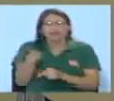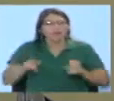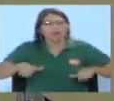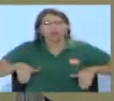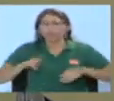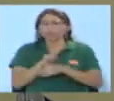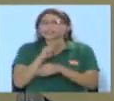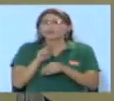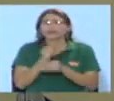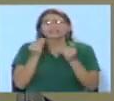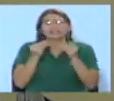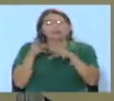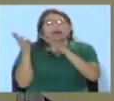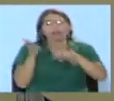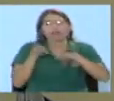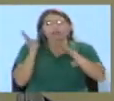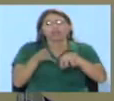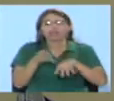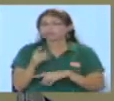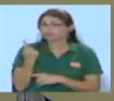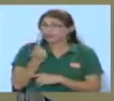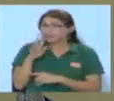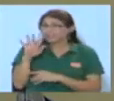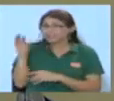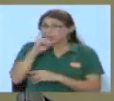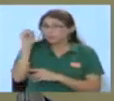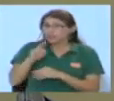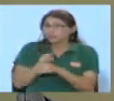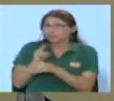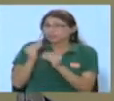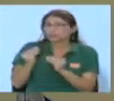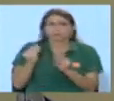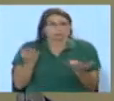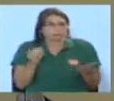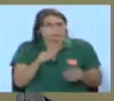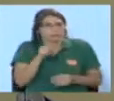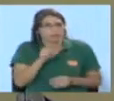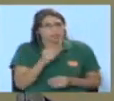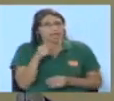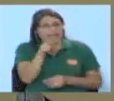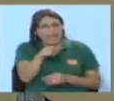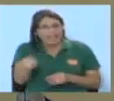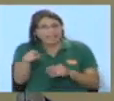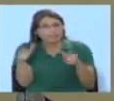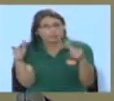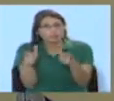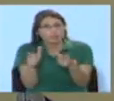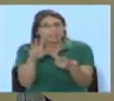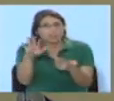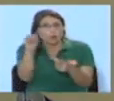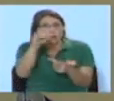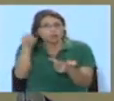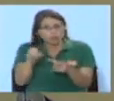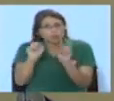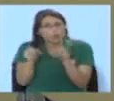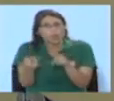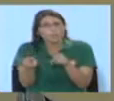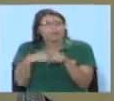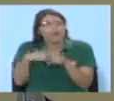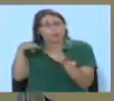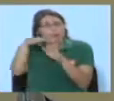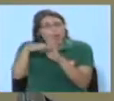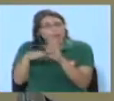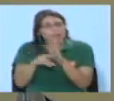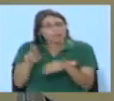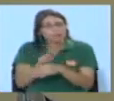alto consumo de datos? Ajá, sí, es solo un 5%. ¿Sí? Claro, entonces yo ese 5% podría aplicarle políticas de uso justo. Por ejemplo, cuando usted empieza a consumir y